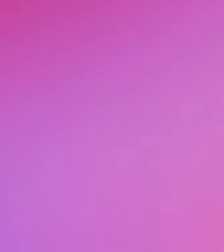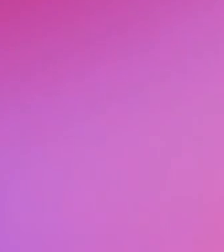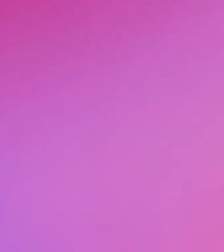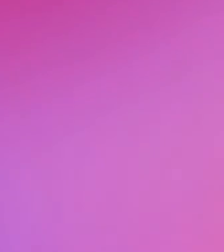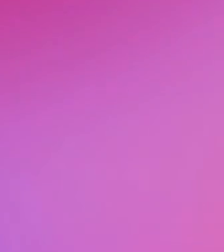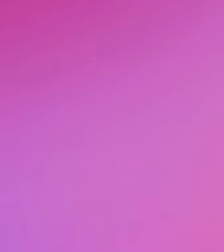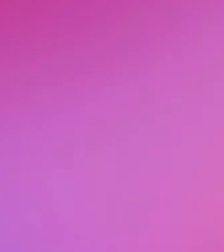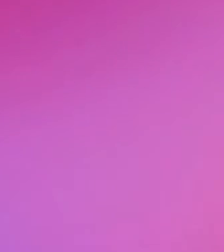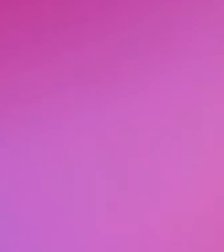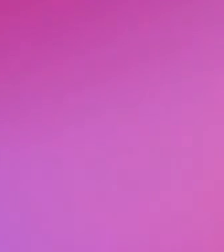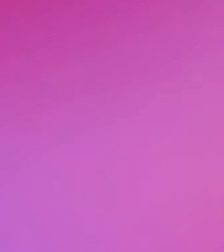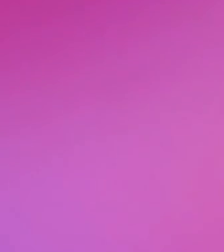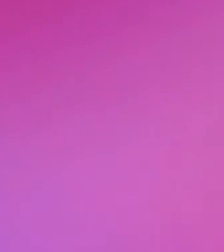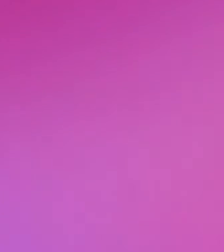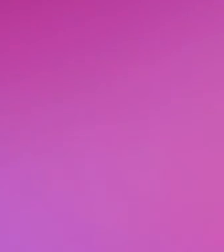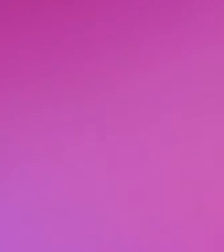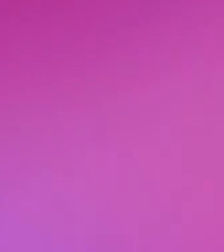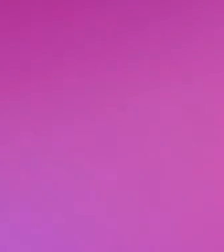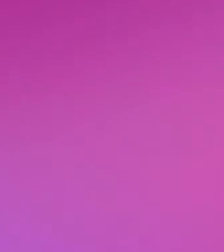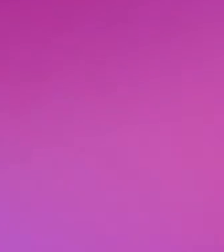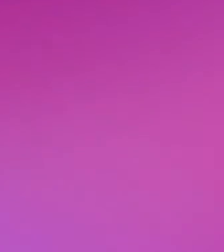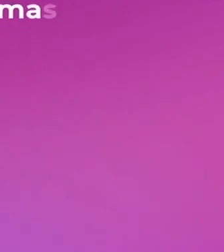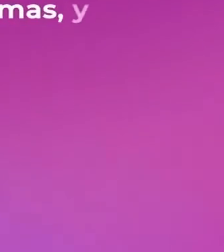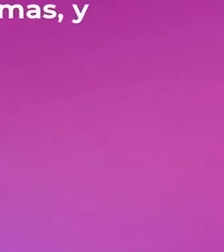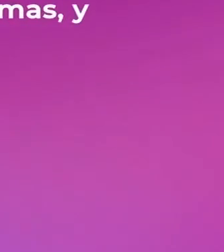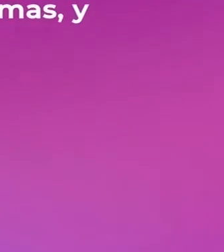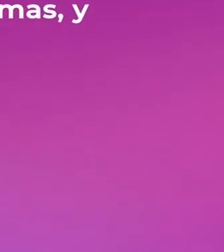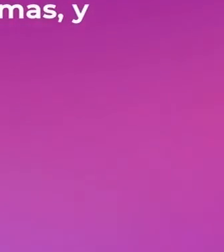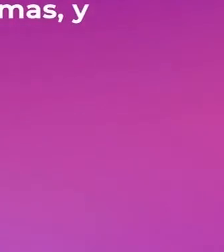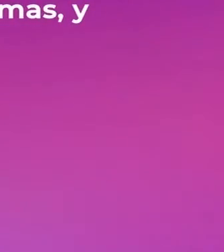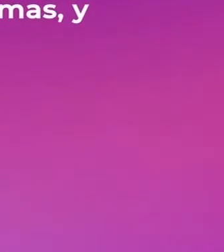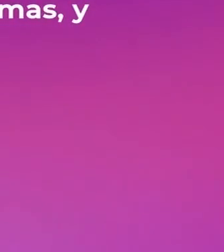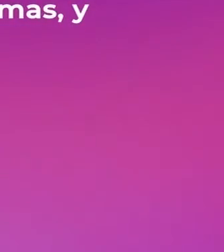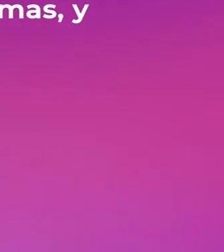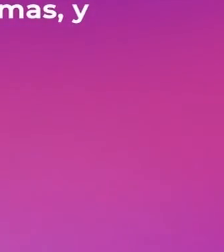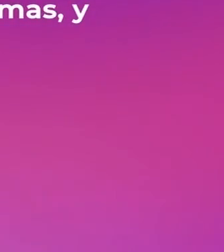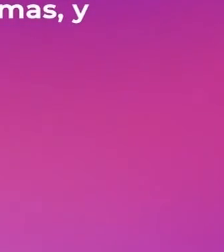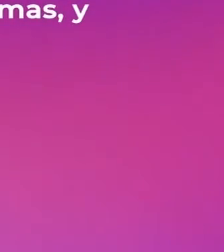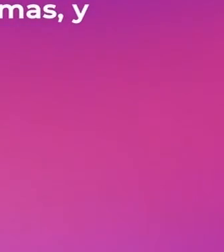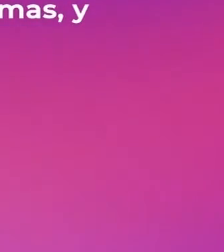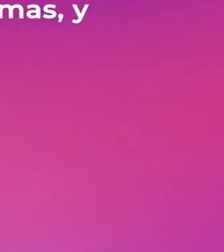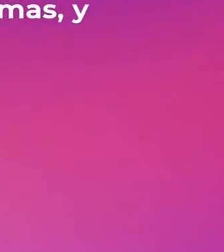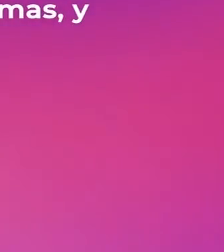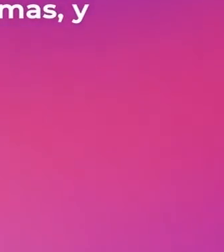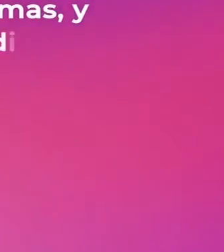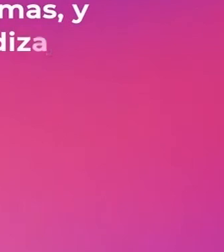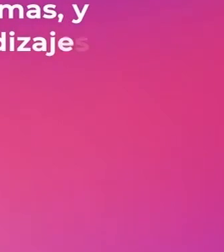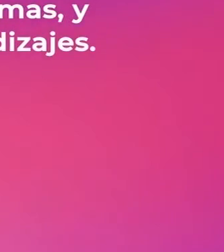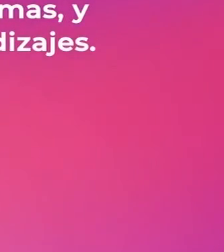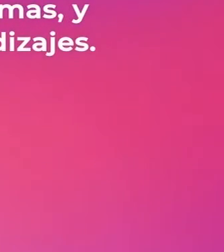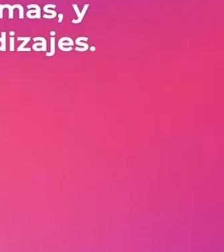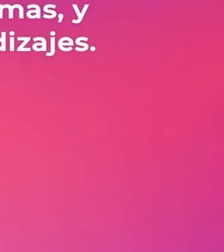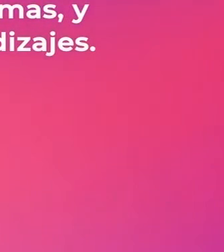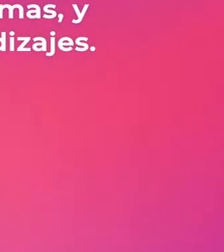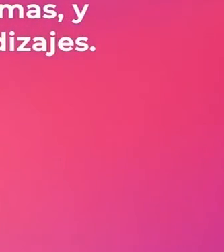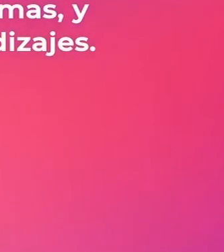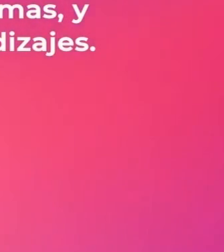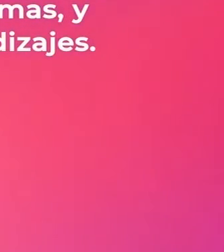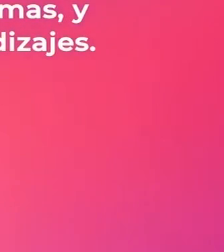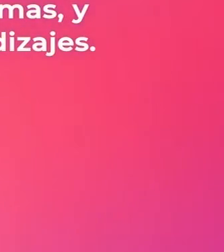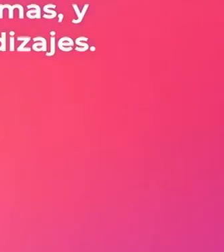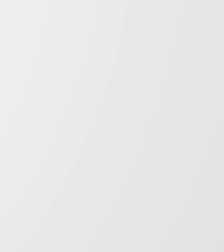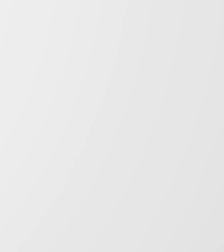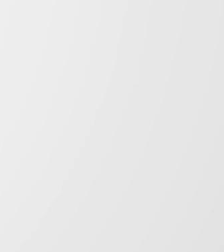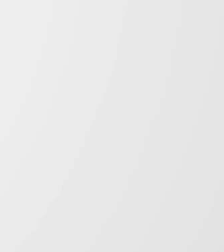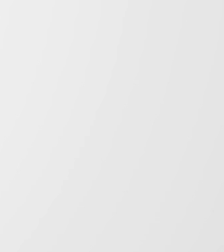aprendeencasa.cep.gov.mx, en donde podrás ver nuevamente los videos de los programas y además encontrarás actividades para fortalecer tus aprendizajes.